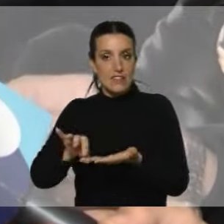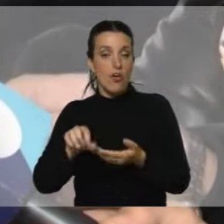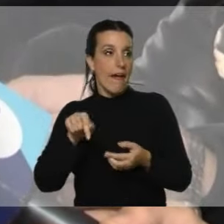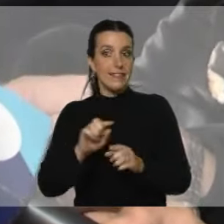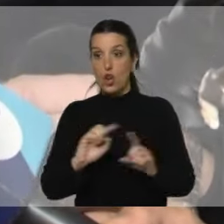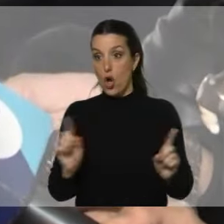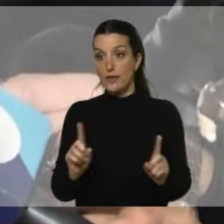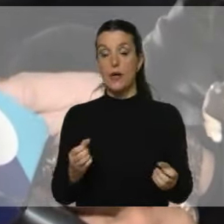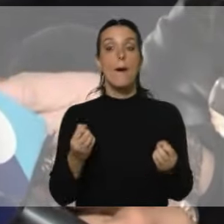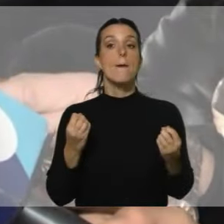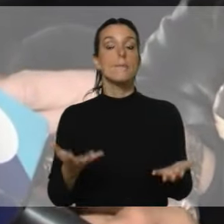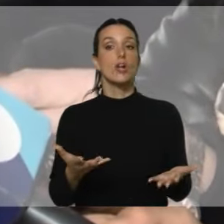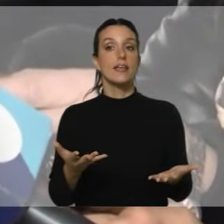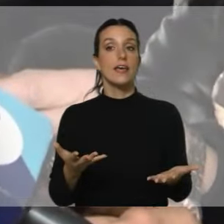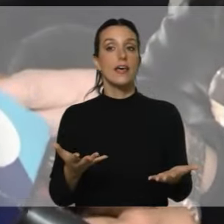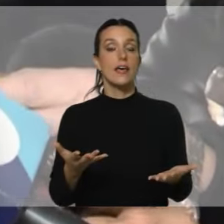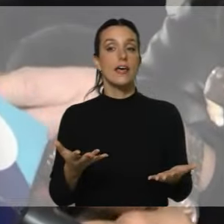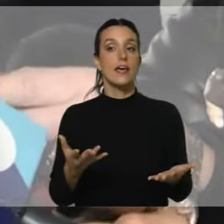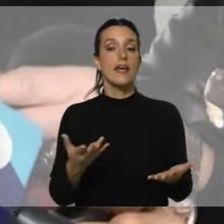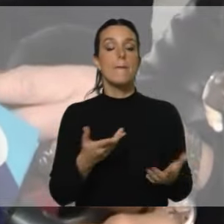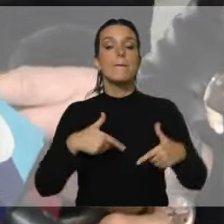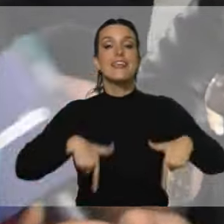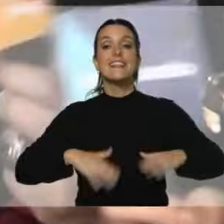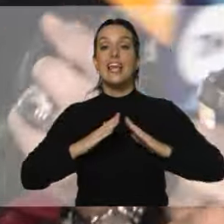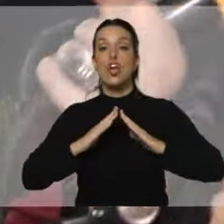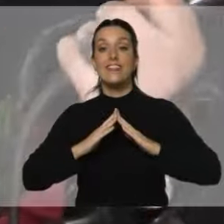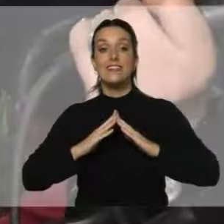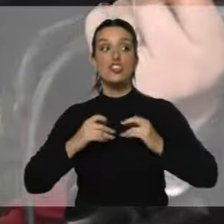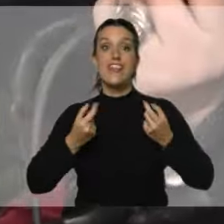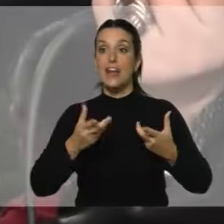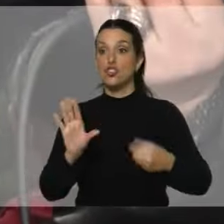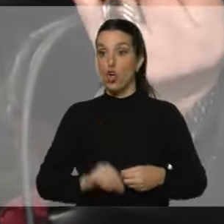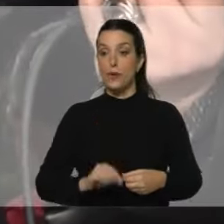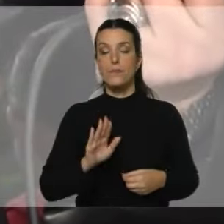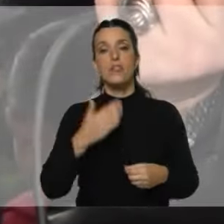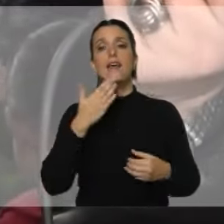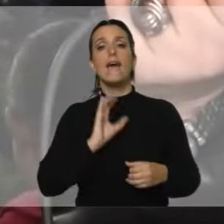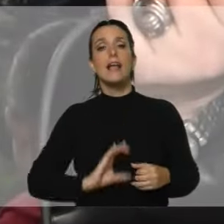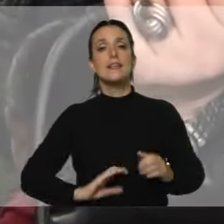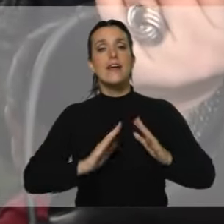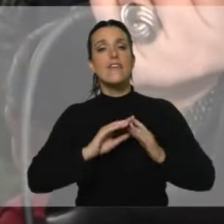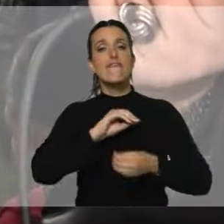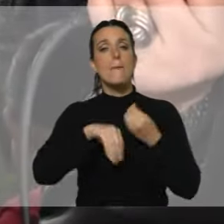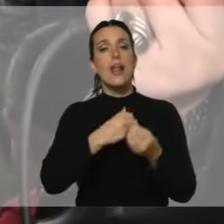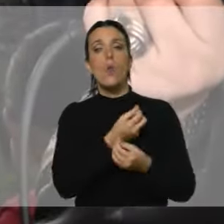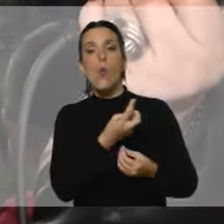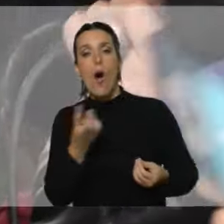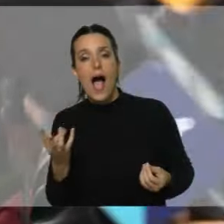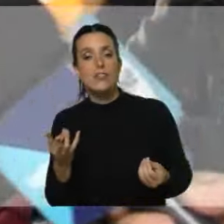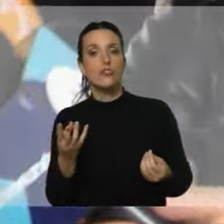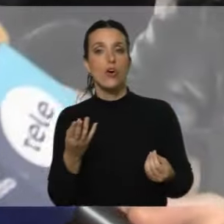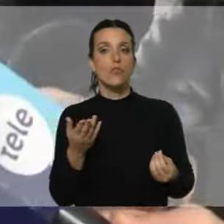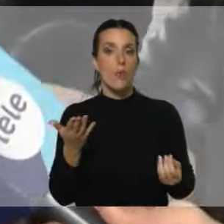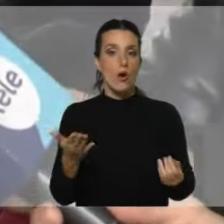caso, ya que es todo puesto por el Ministerio de Vivienda. ¿Qué características tienen estas viviendas? ¿Para qué familias son? ¿Cómo están